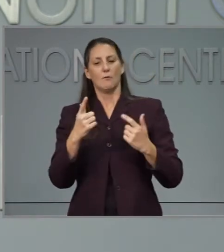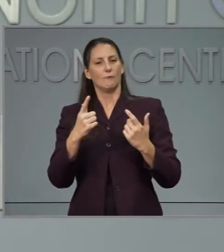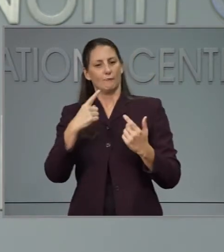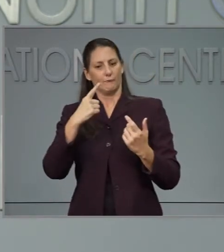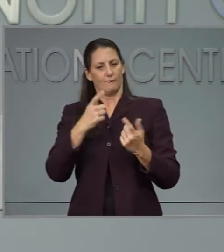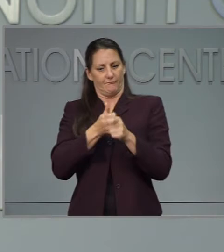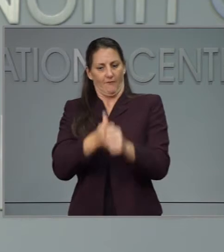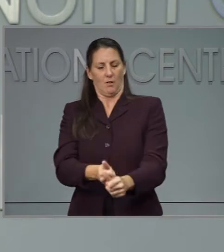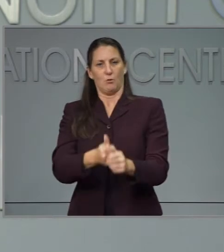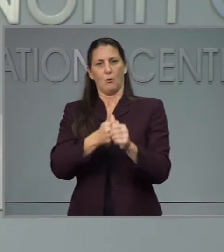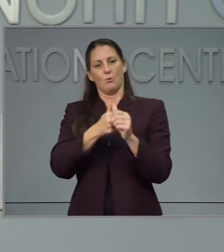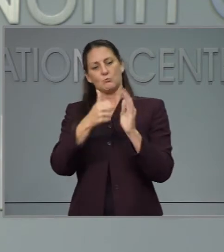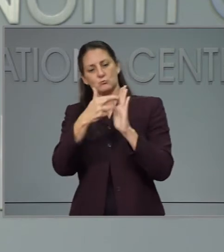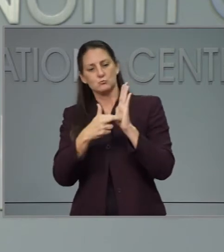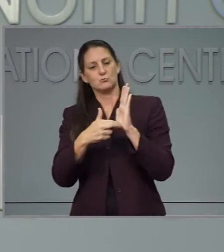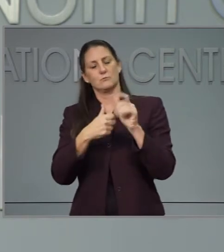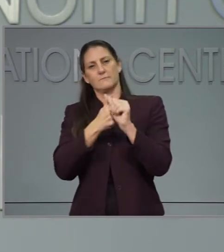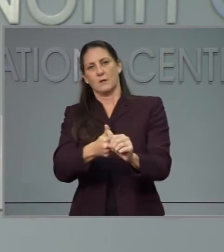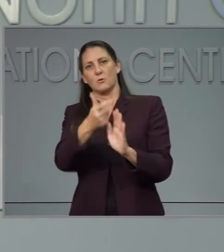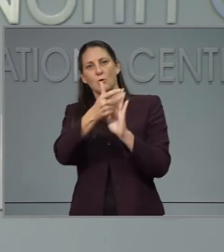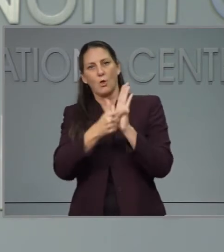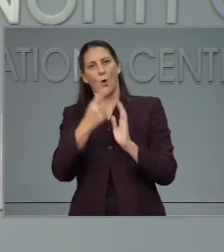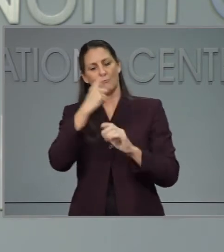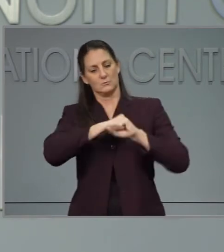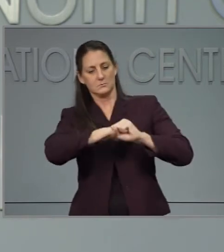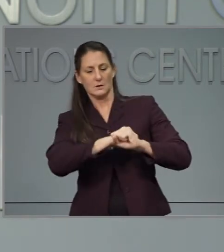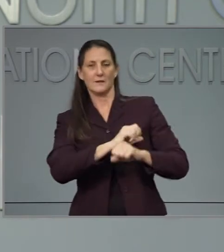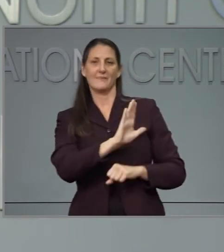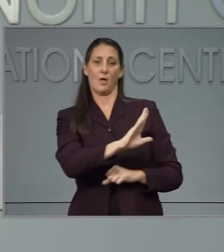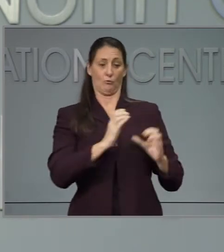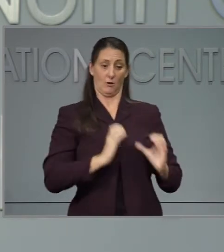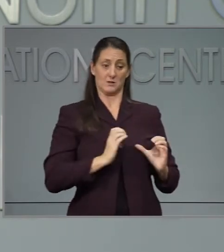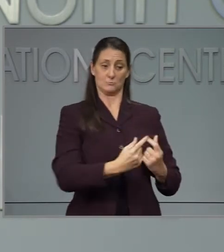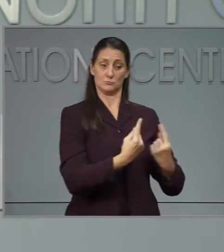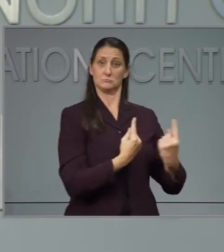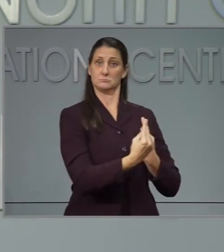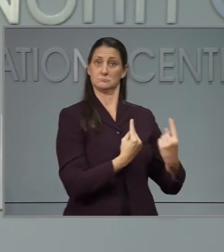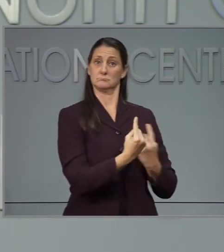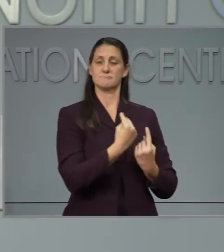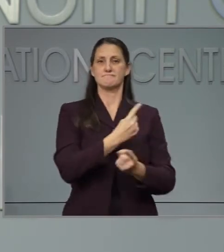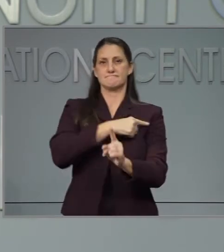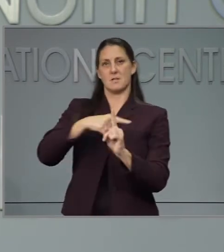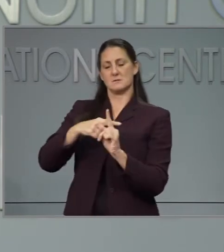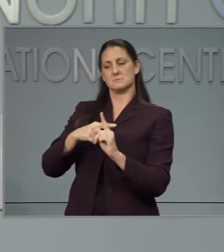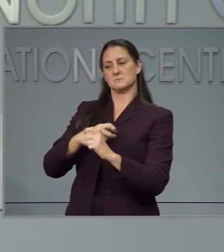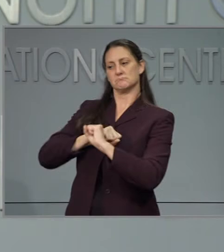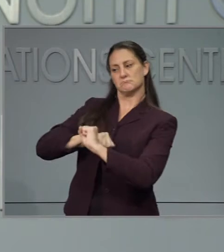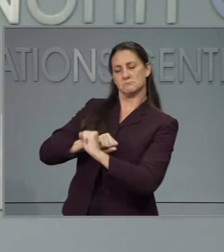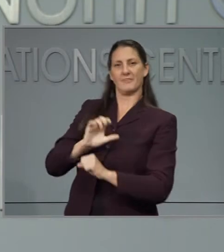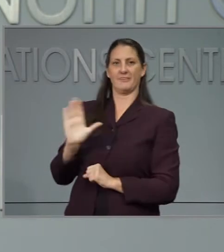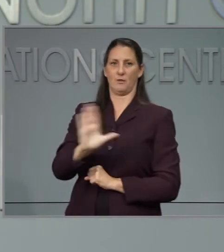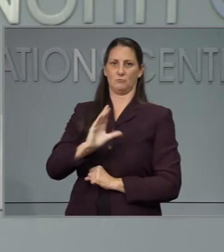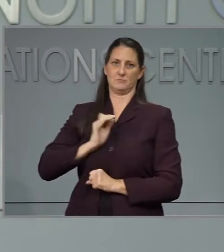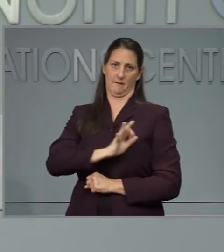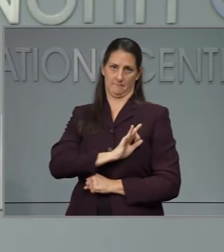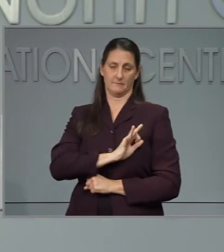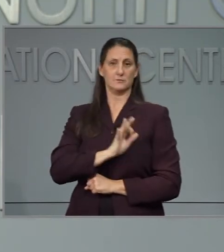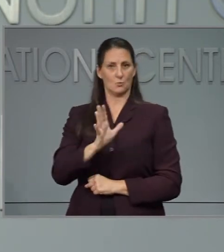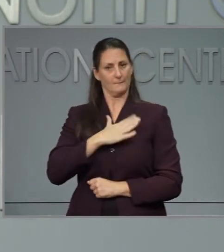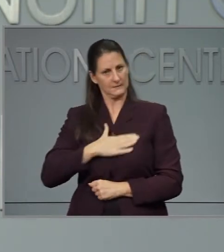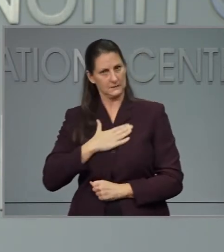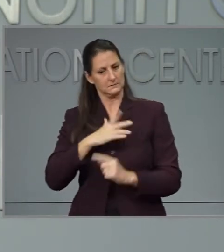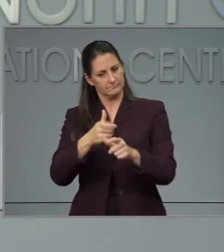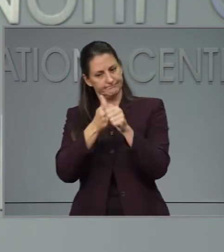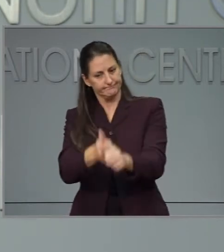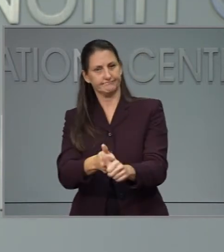sino también para su personal, y asegurarse de que cumplen con estas reglas para poder avanzar hacia adelante. Siguiente,